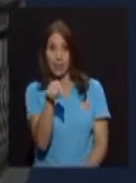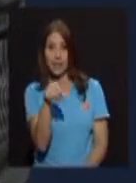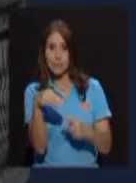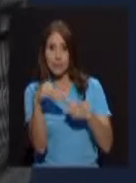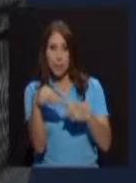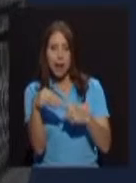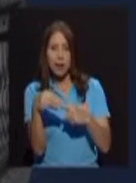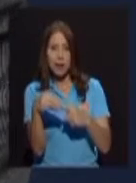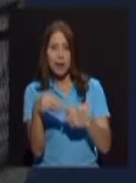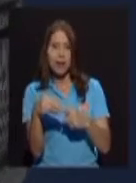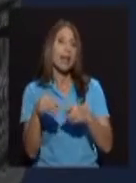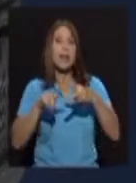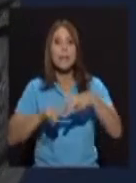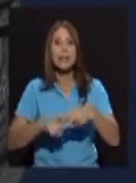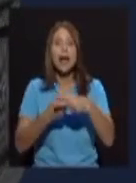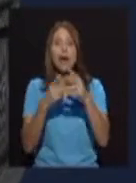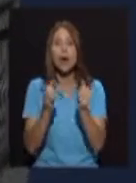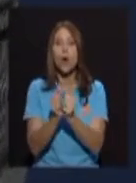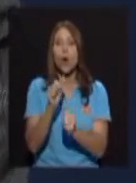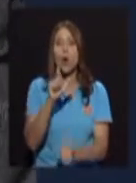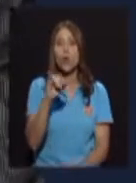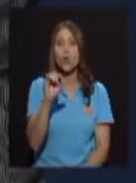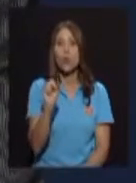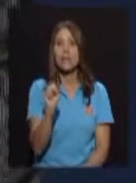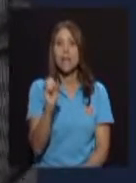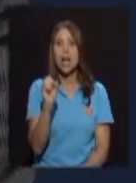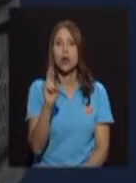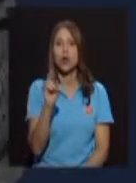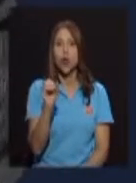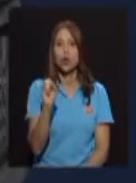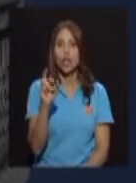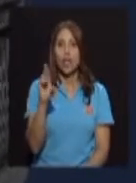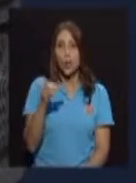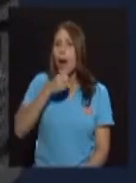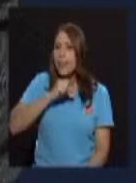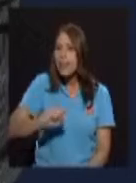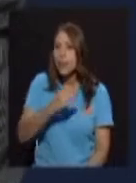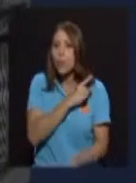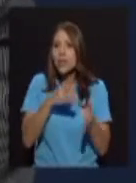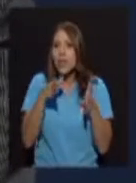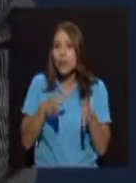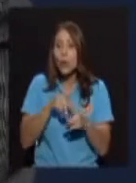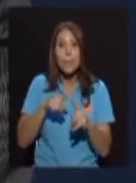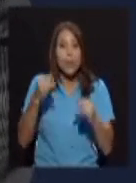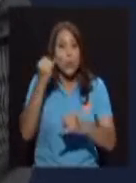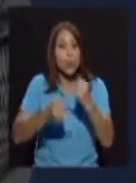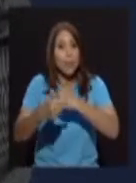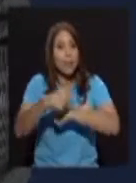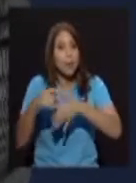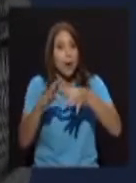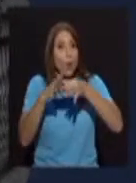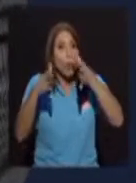principal, empezada por Luis Rosero, el antiguo director del centro, pero que en la última etapa fue coordinada